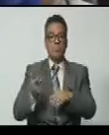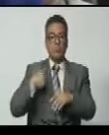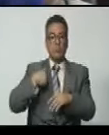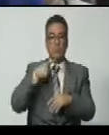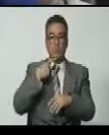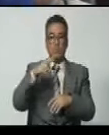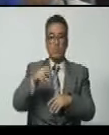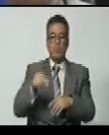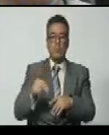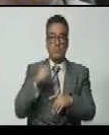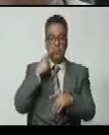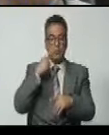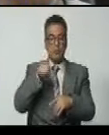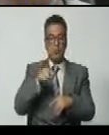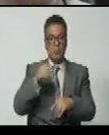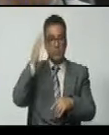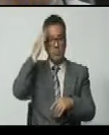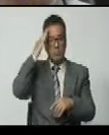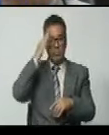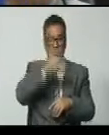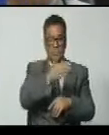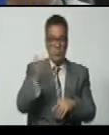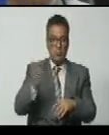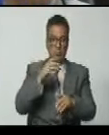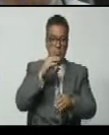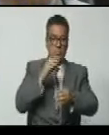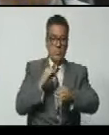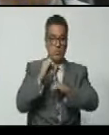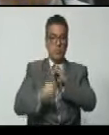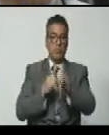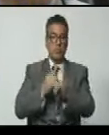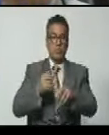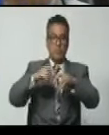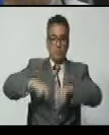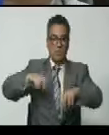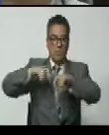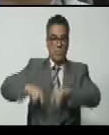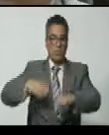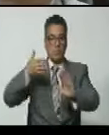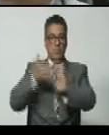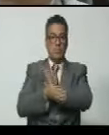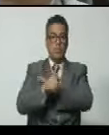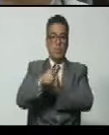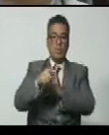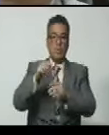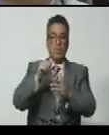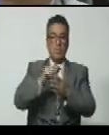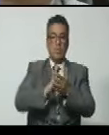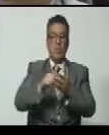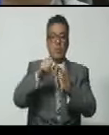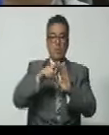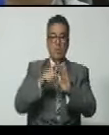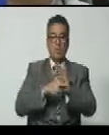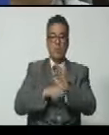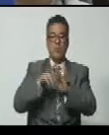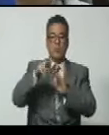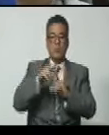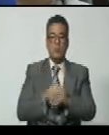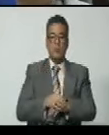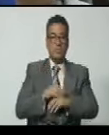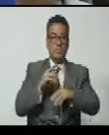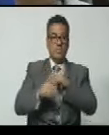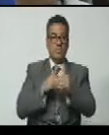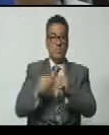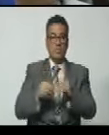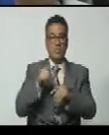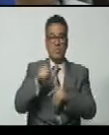vamos a señalar acá, pero todos sabemos, para la Corte Penal Internacional revisar lo que significa el Estatuto de Roma, que ha venido siendo violentado por